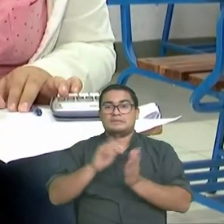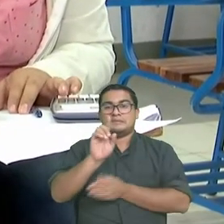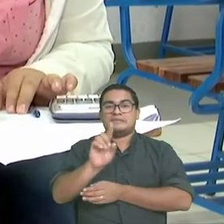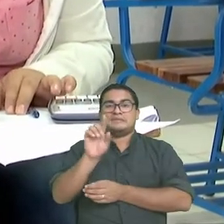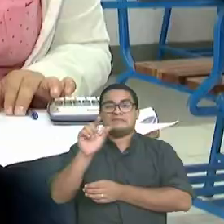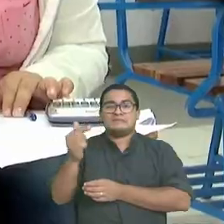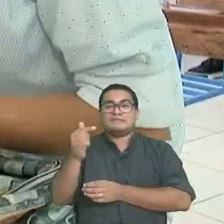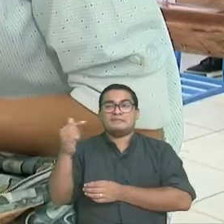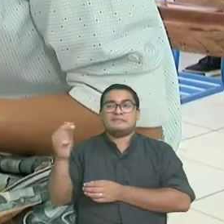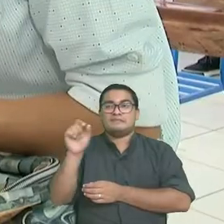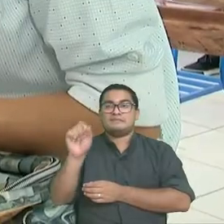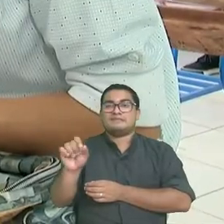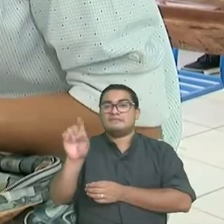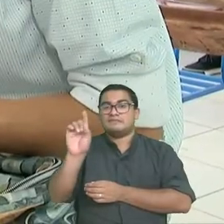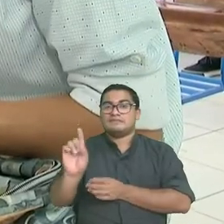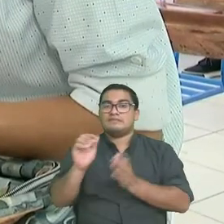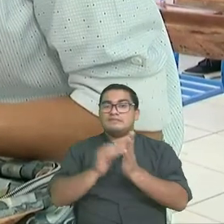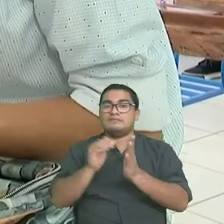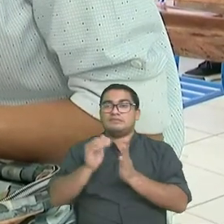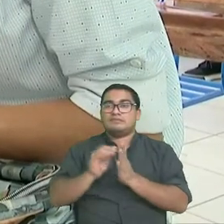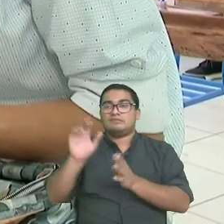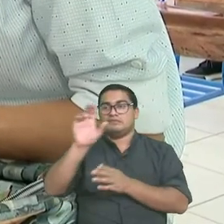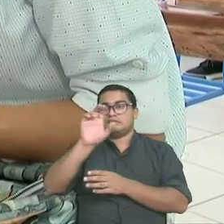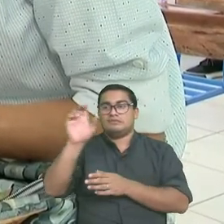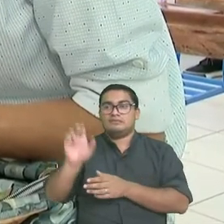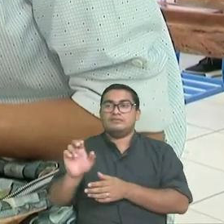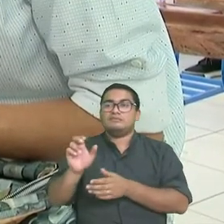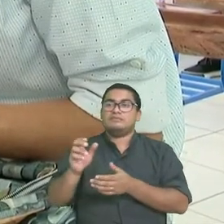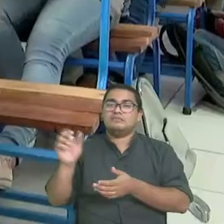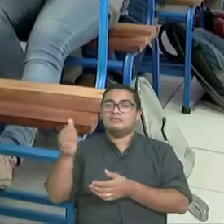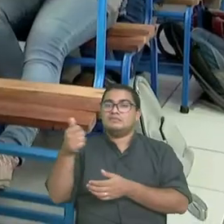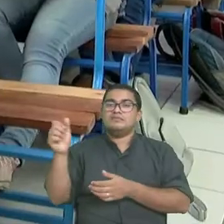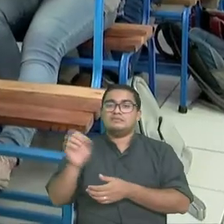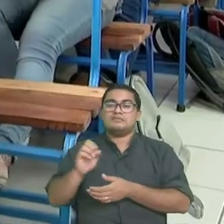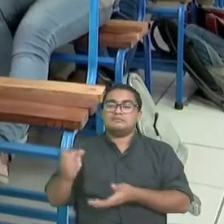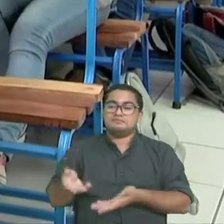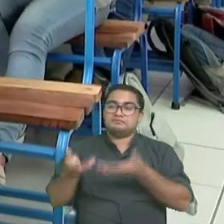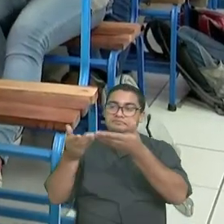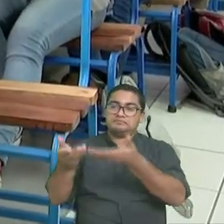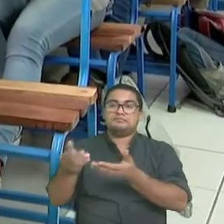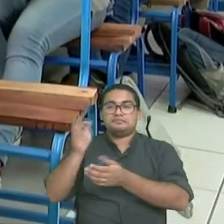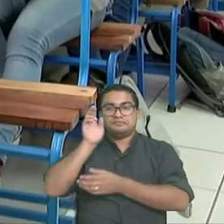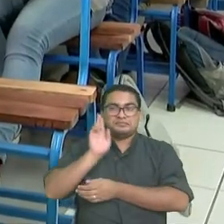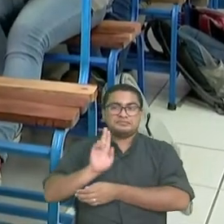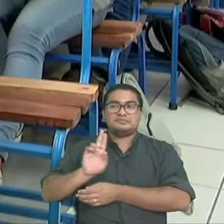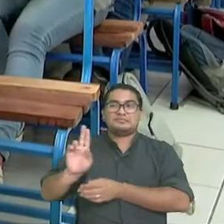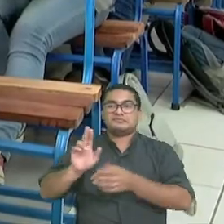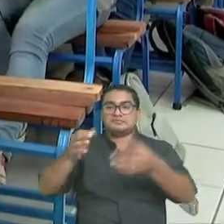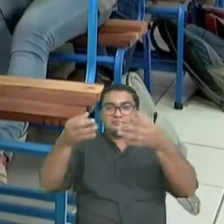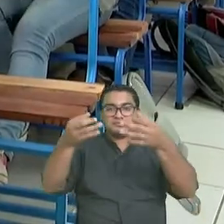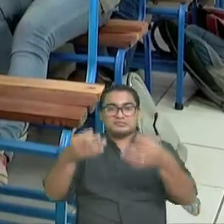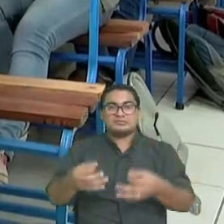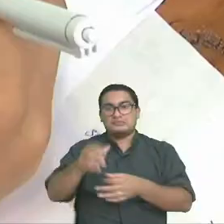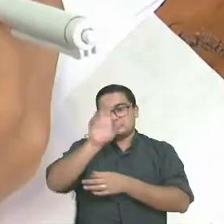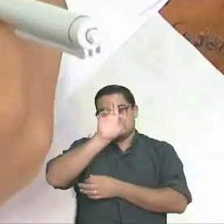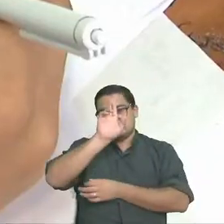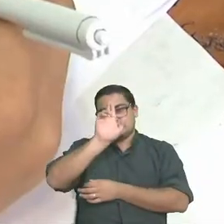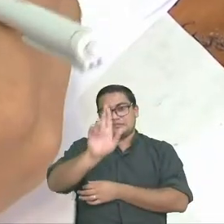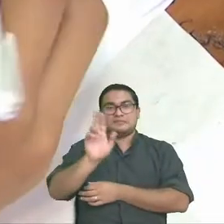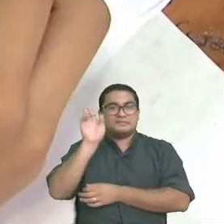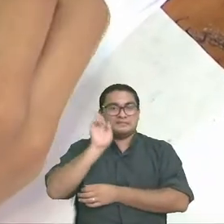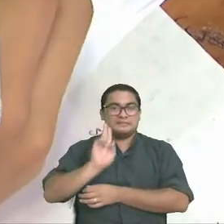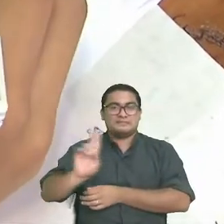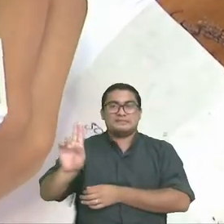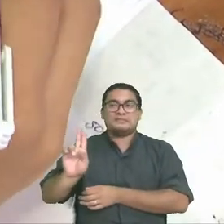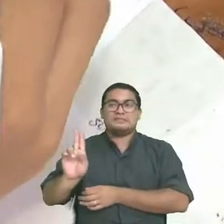5.177.1 millones de Córdoba, el 6% constitucional plenamente respetado para las